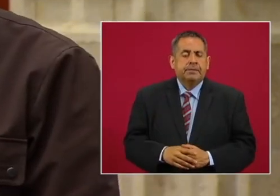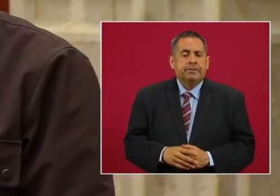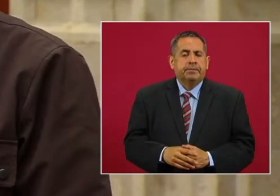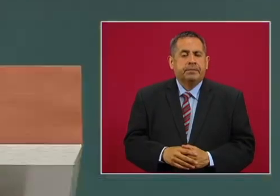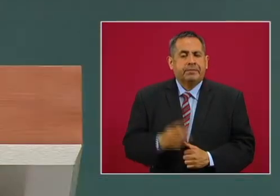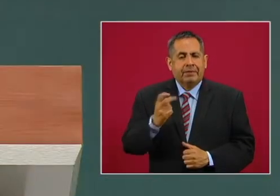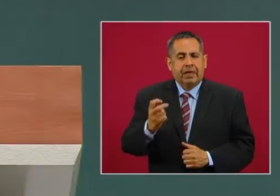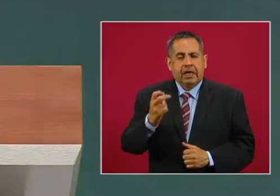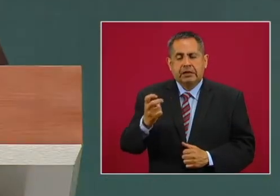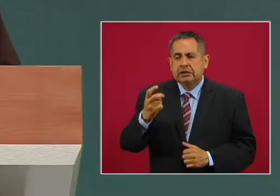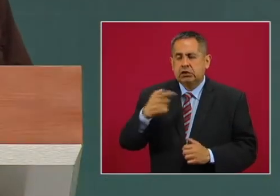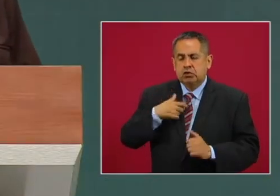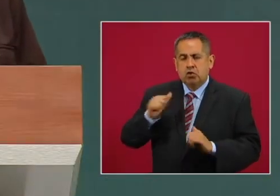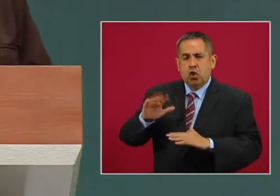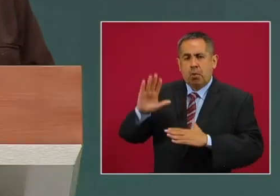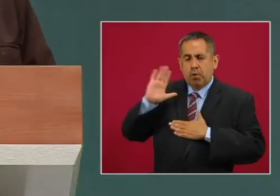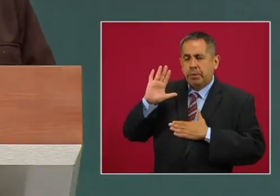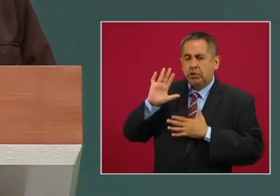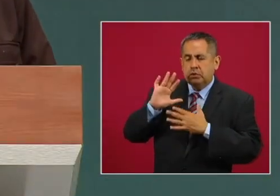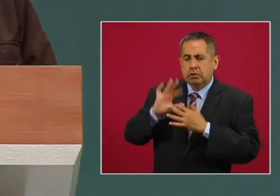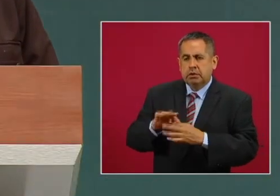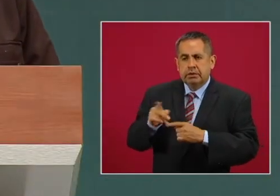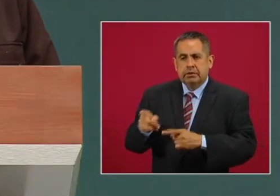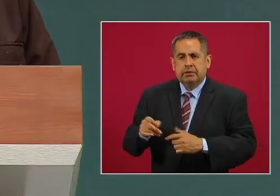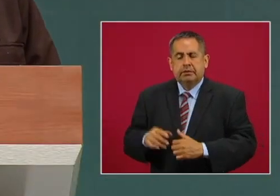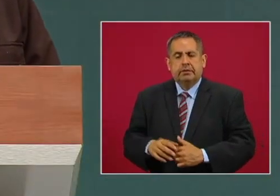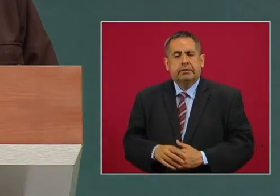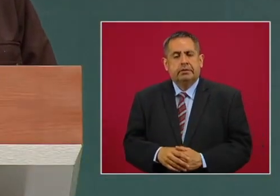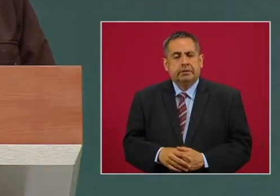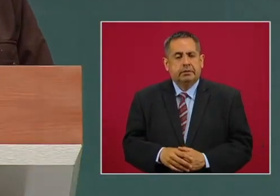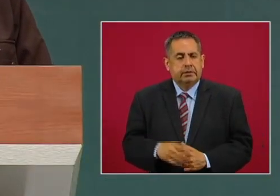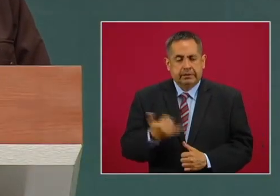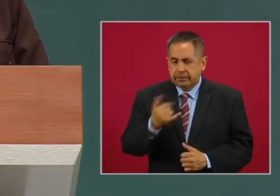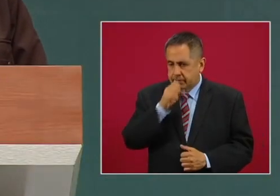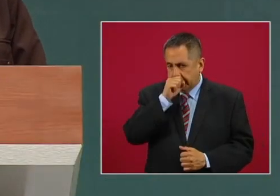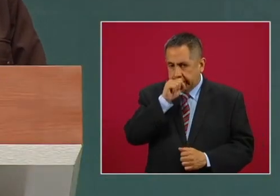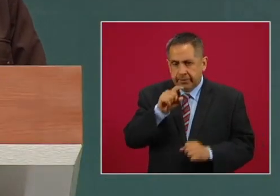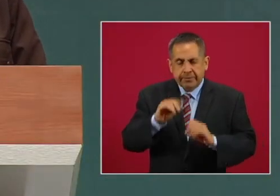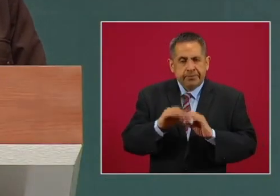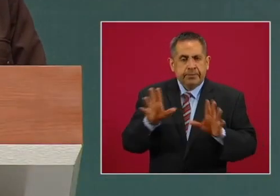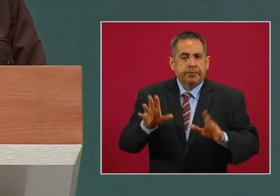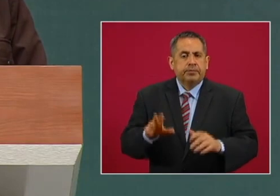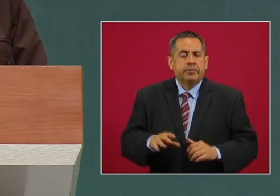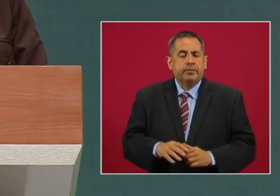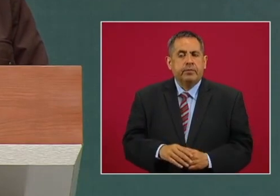ese es el compromiso y desde luego